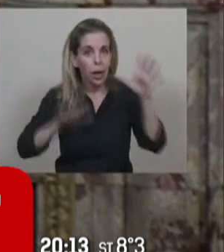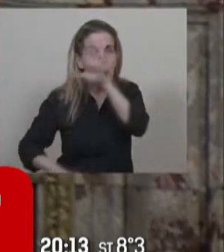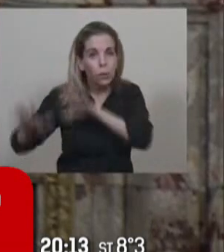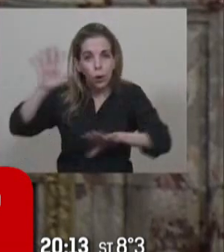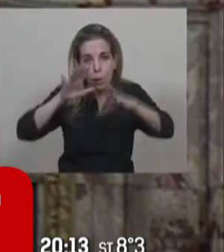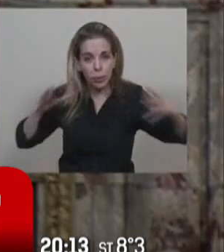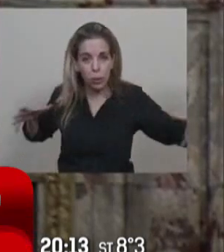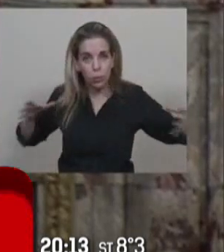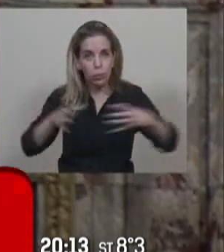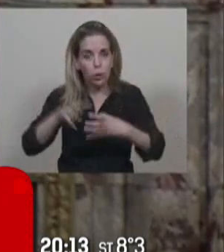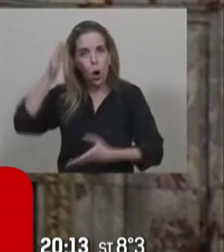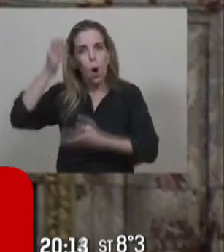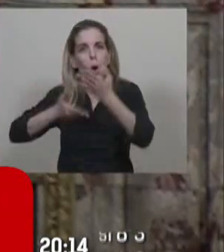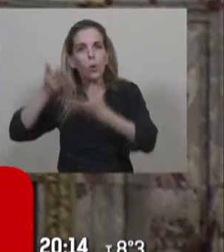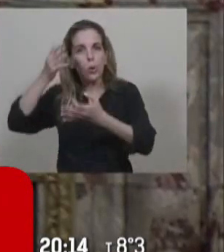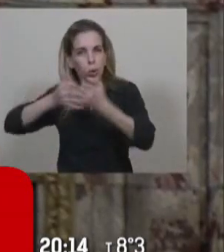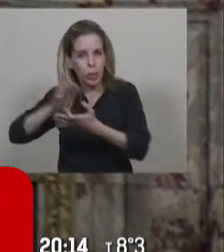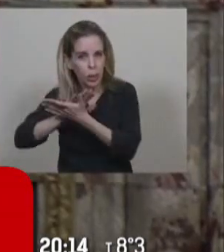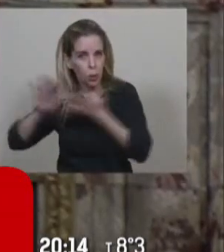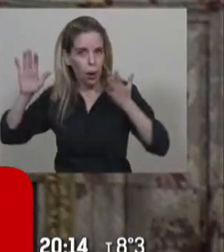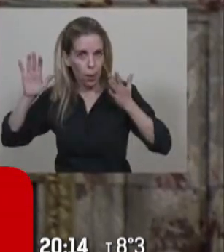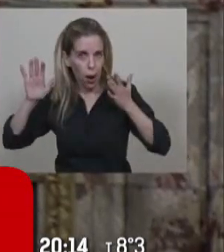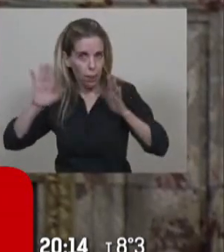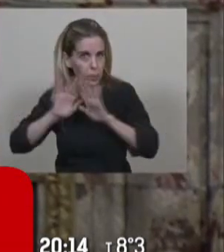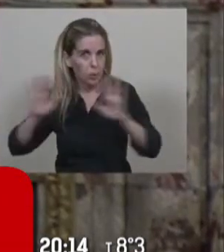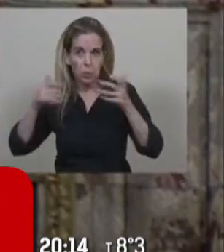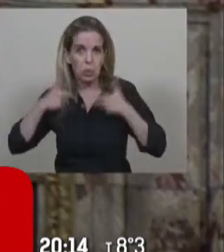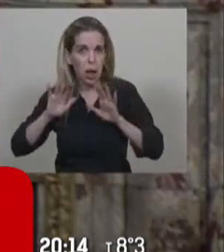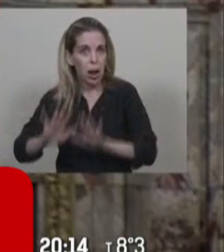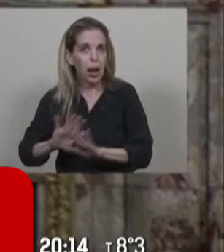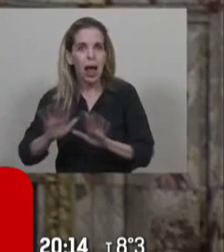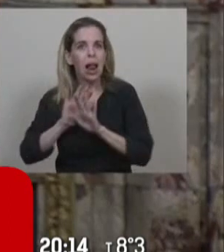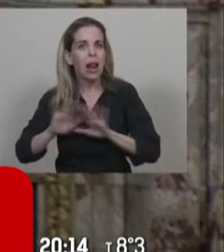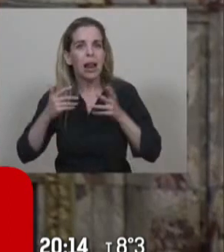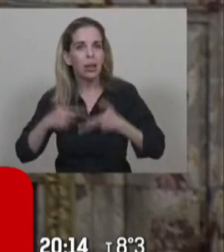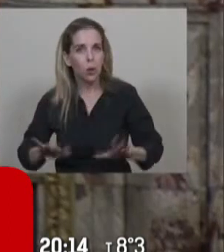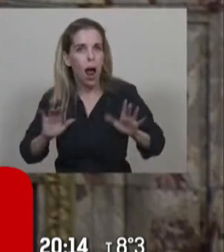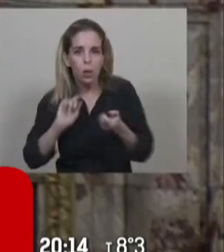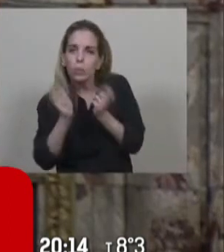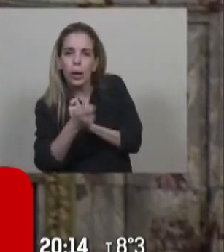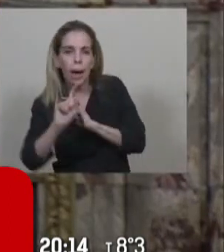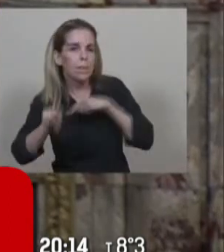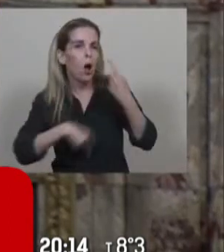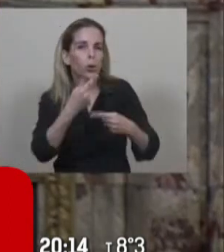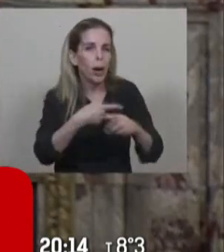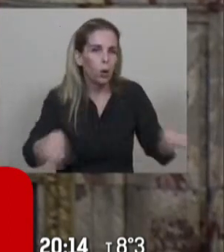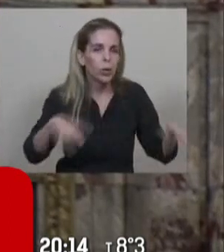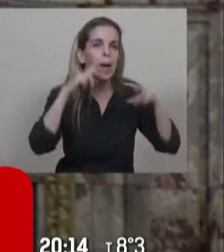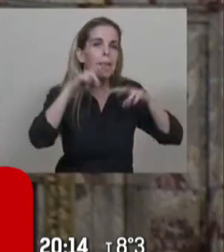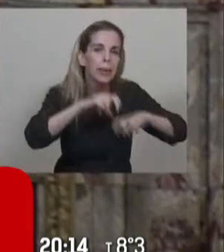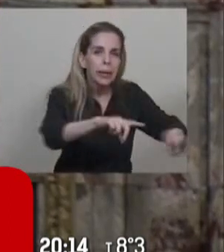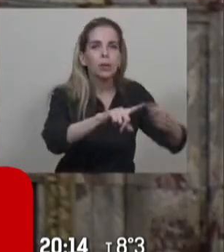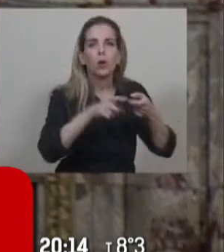estructura judicial en nada afecta al principio del juez natural. La totalidad de las investigaciones y juicios